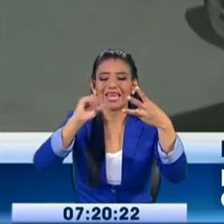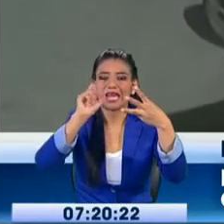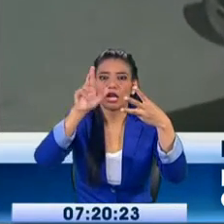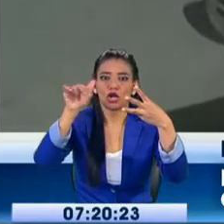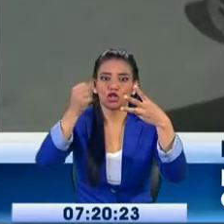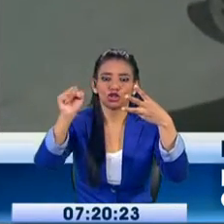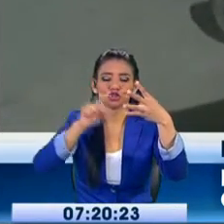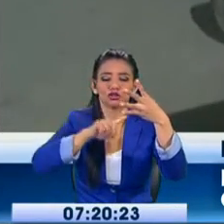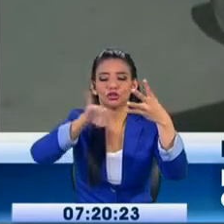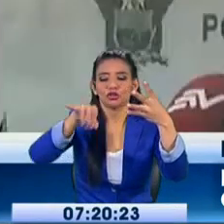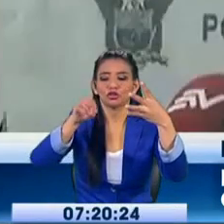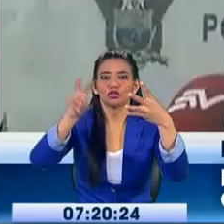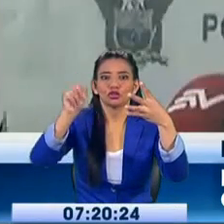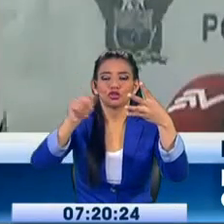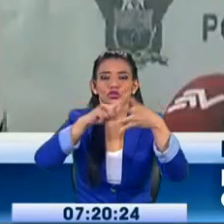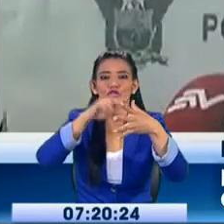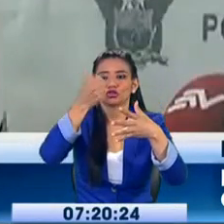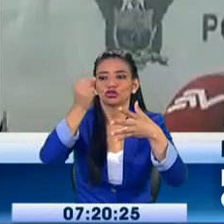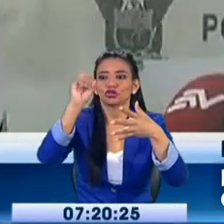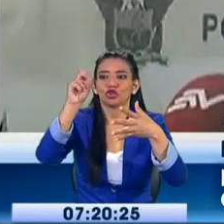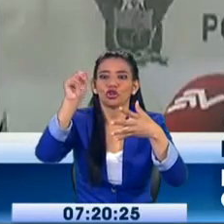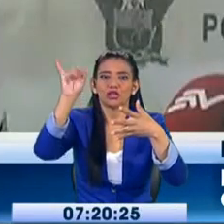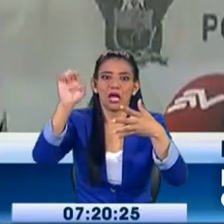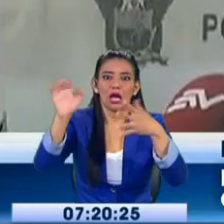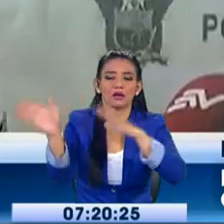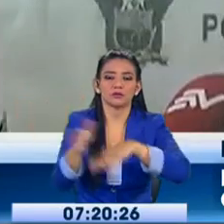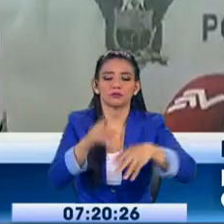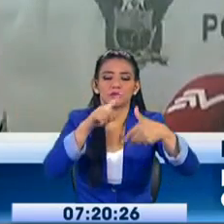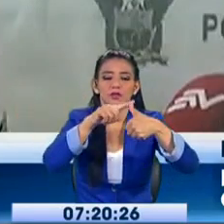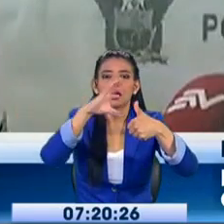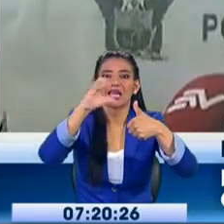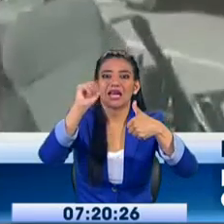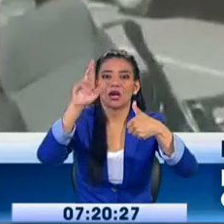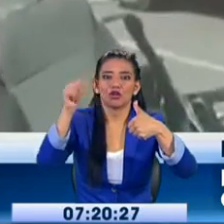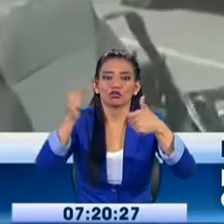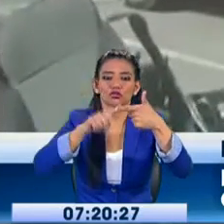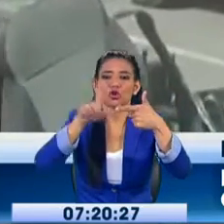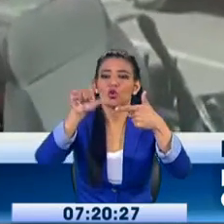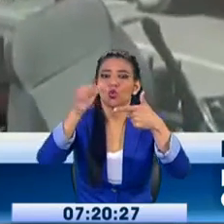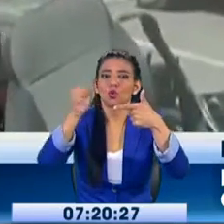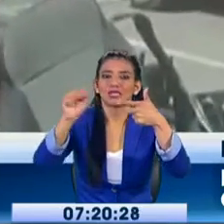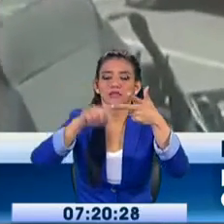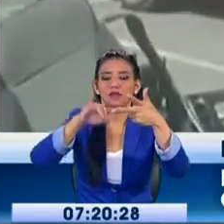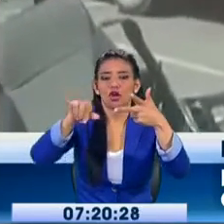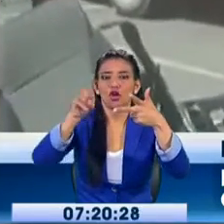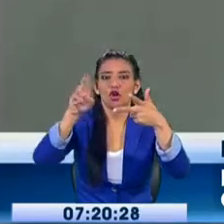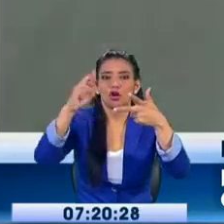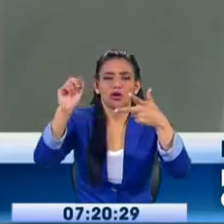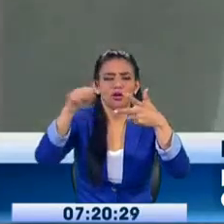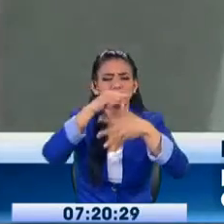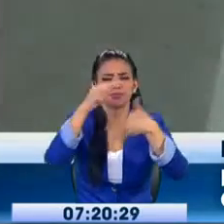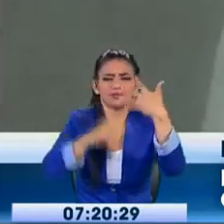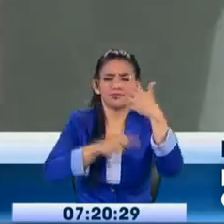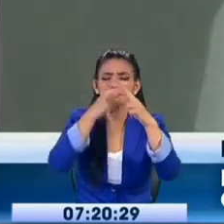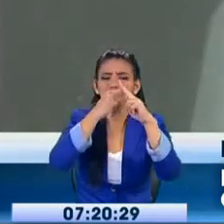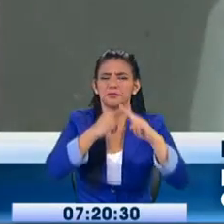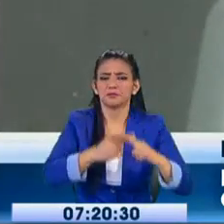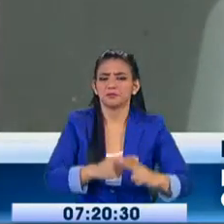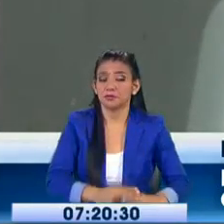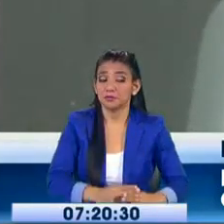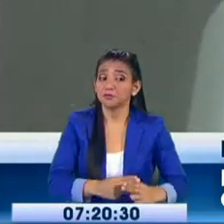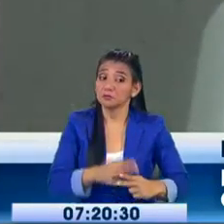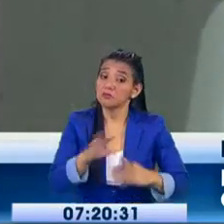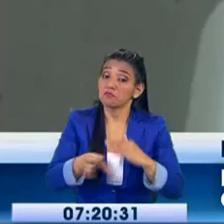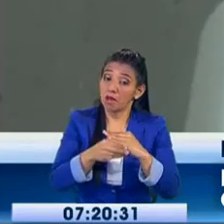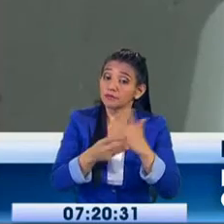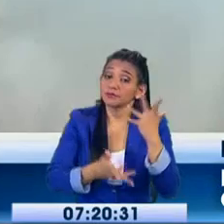John R., Sonia U., Carlos C., Luis C., Jorge C. Según la policía, el número de detenidos podía